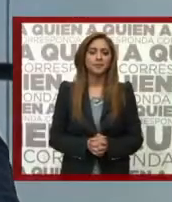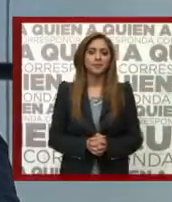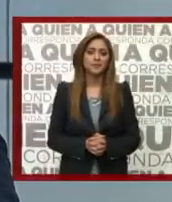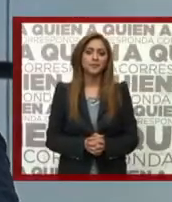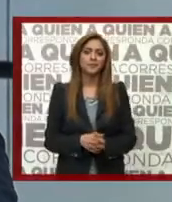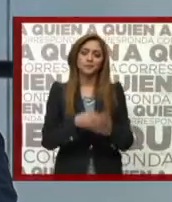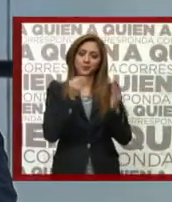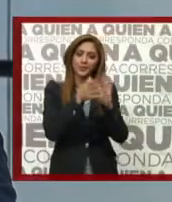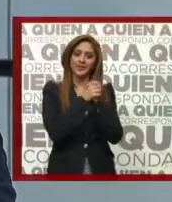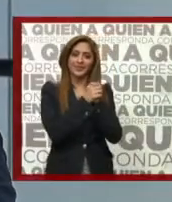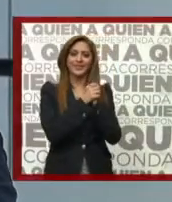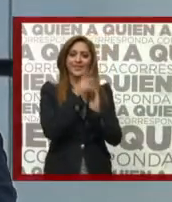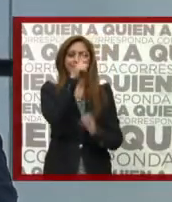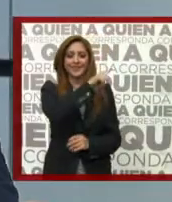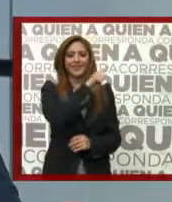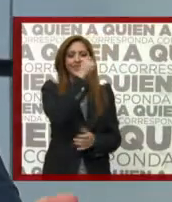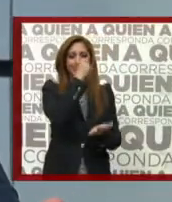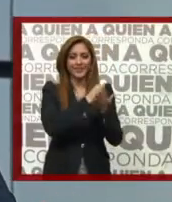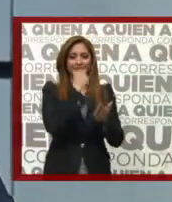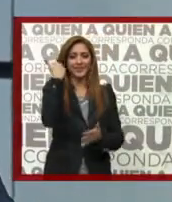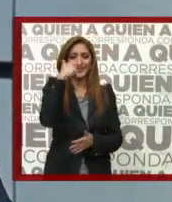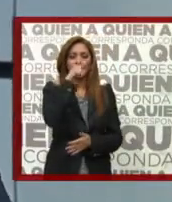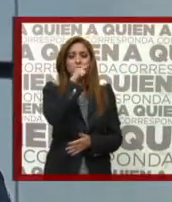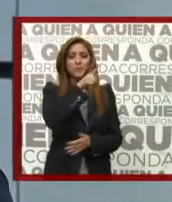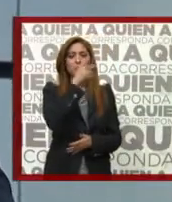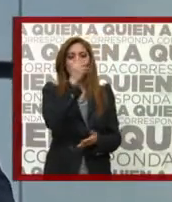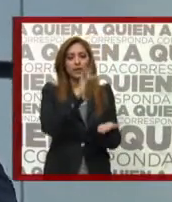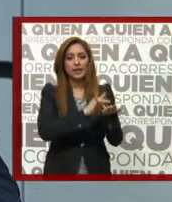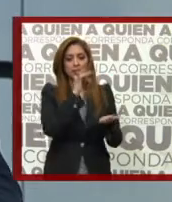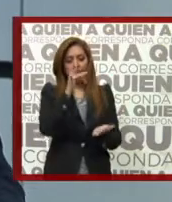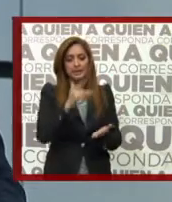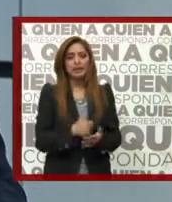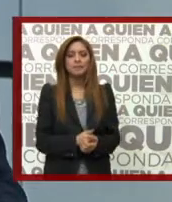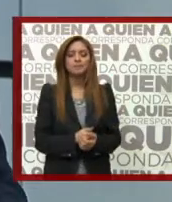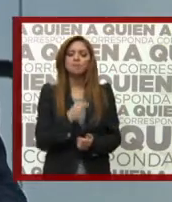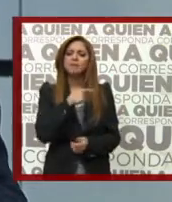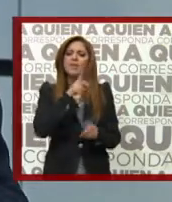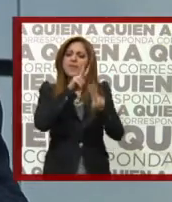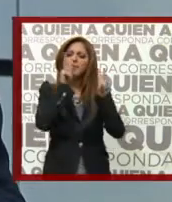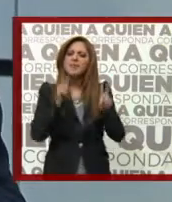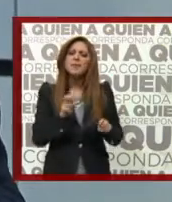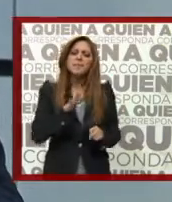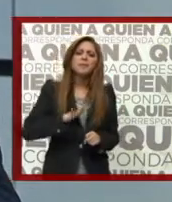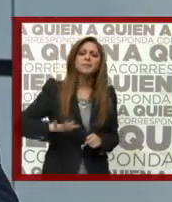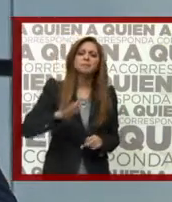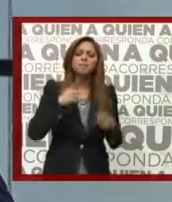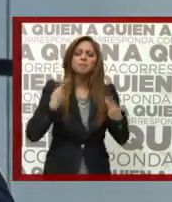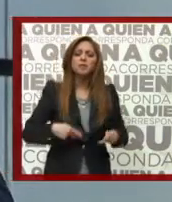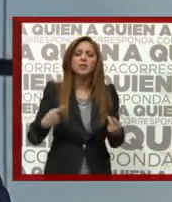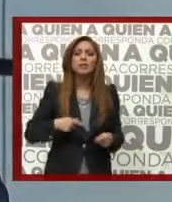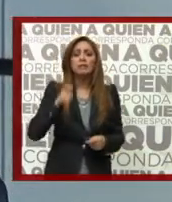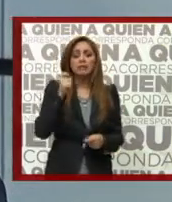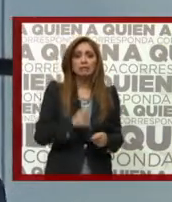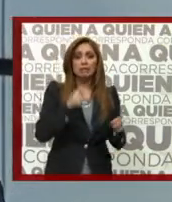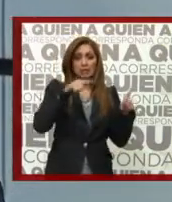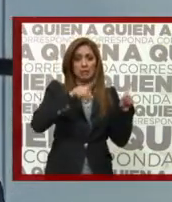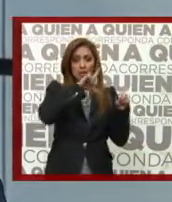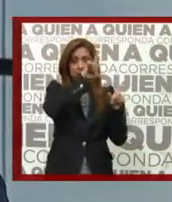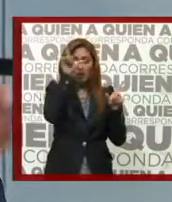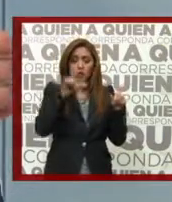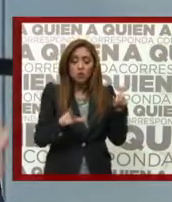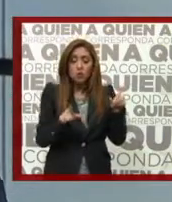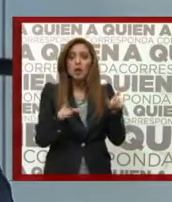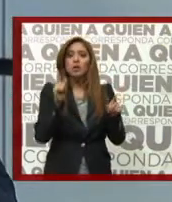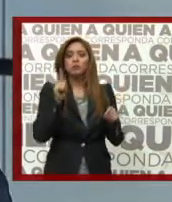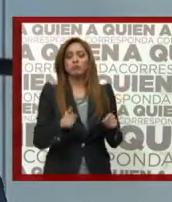Saludos a la gente de A Quien Corresponda en Jalisco, les mando un abrazo, mi gracias. Este tema ataca a toda la sociedad en México, es un tema nacional, es un tema